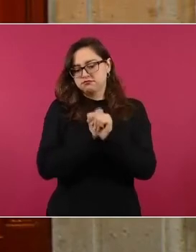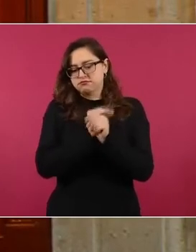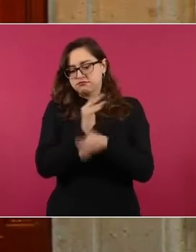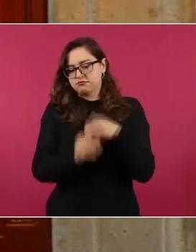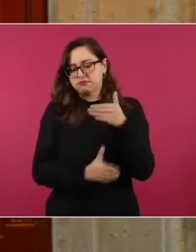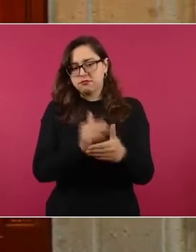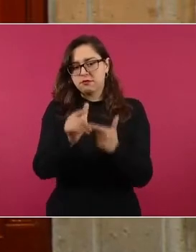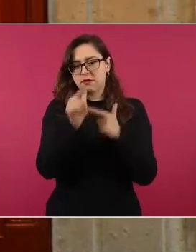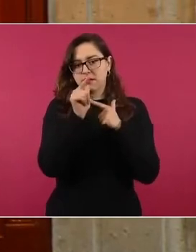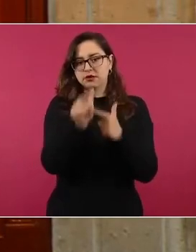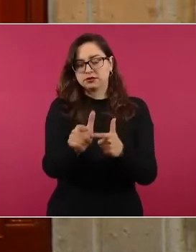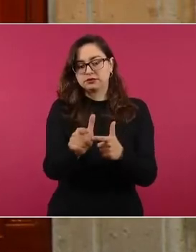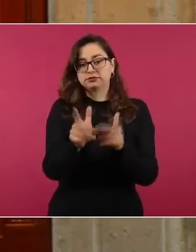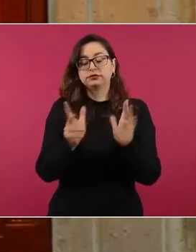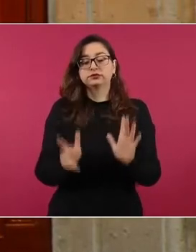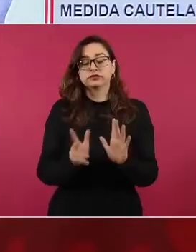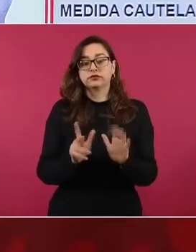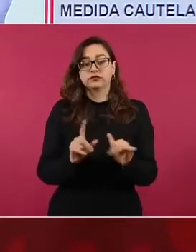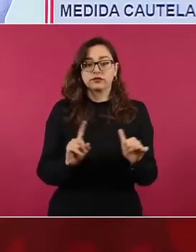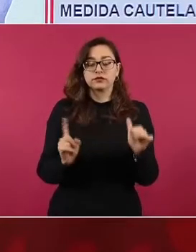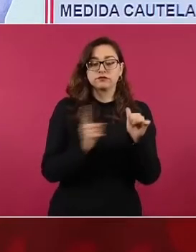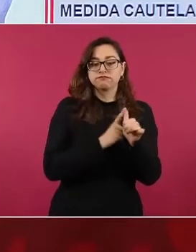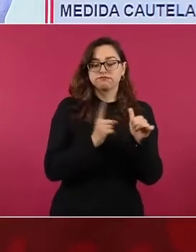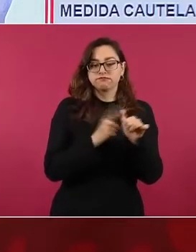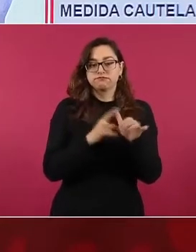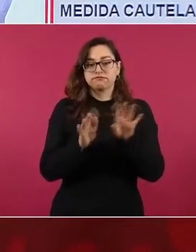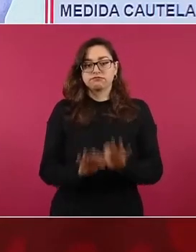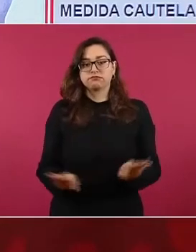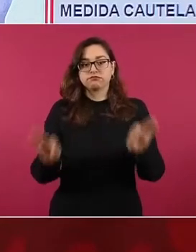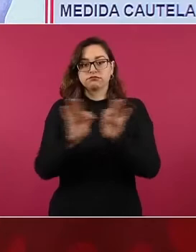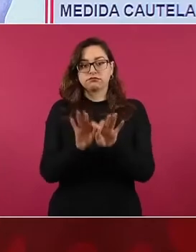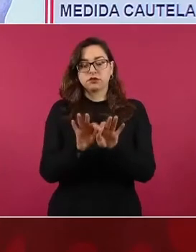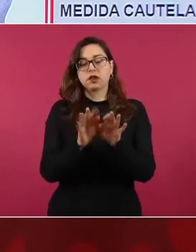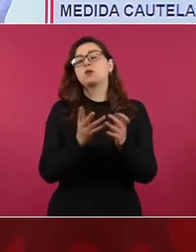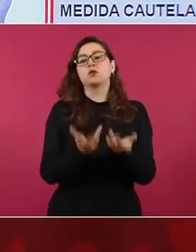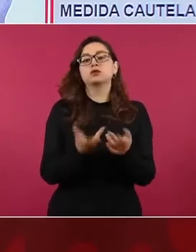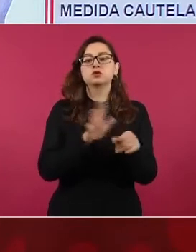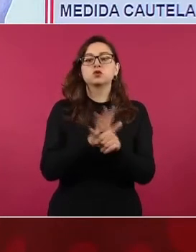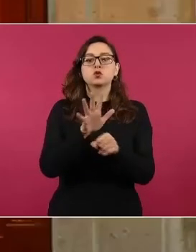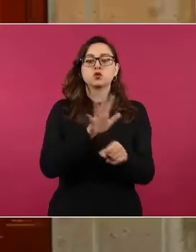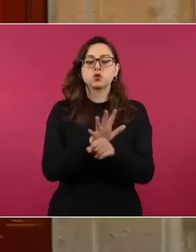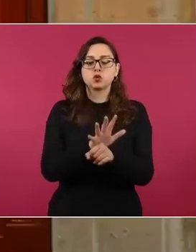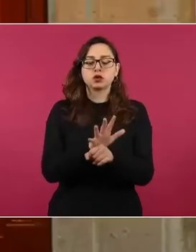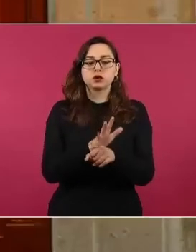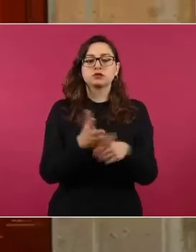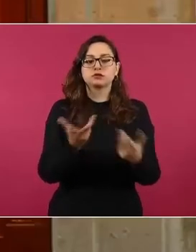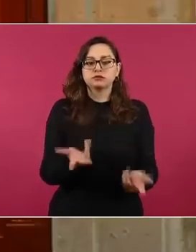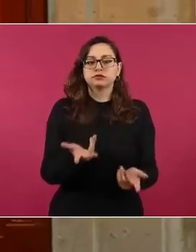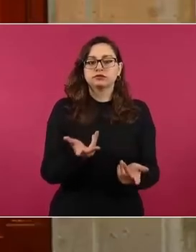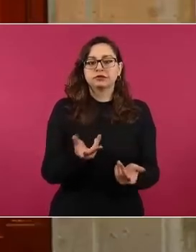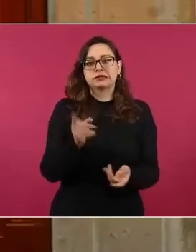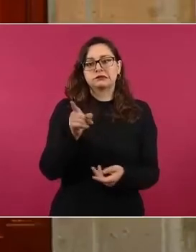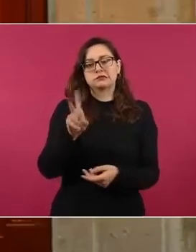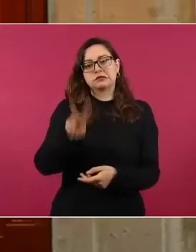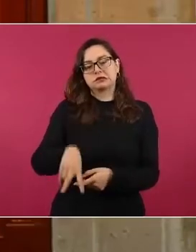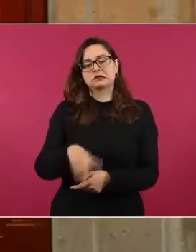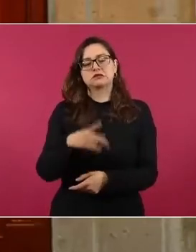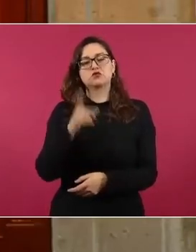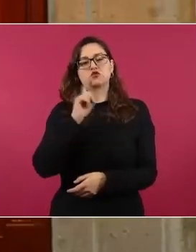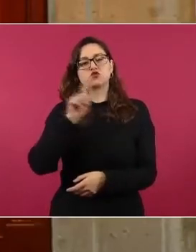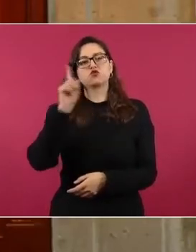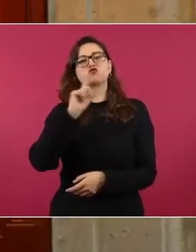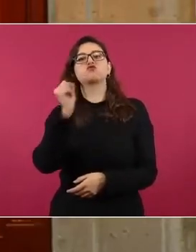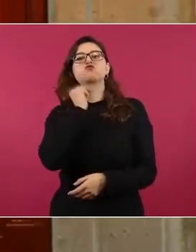tema. Se insiste en que la principal línea de investigación tiene que ver hasta ahora con un móvil de carácter político.